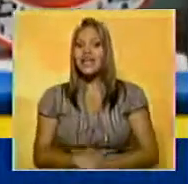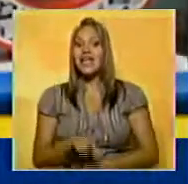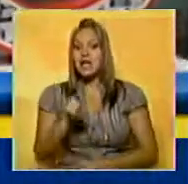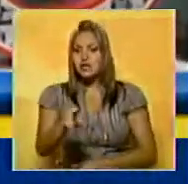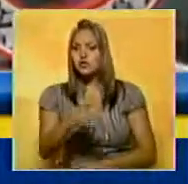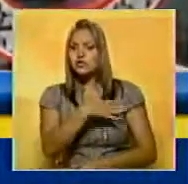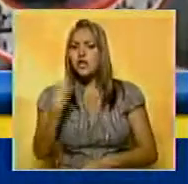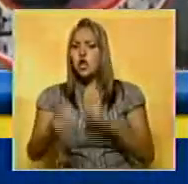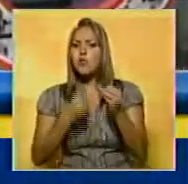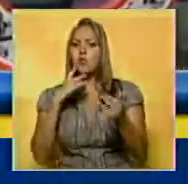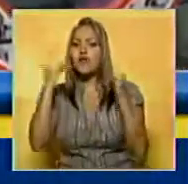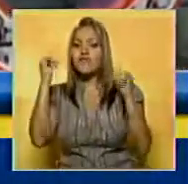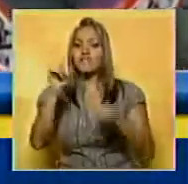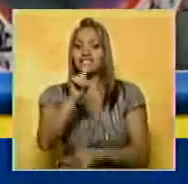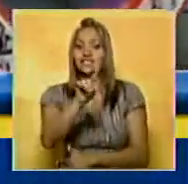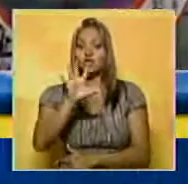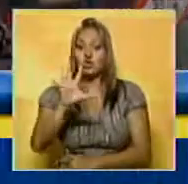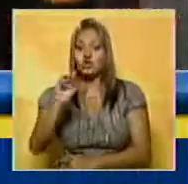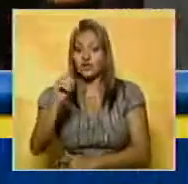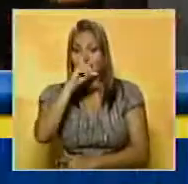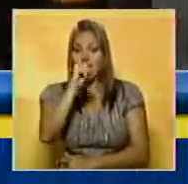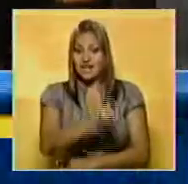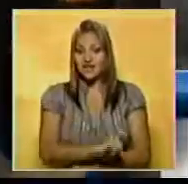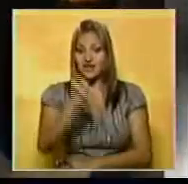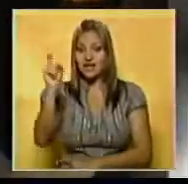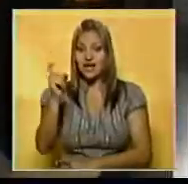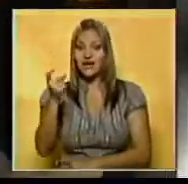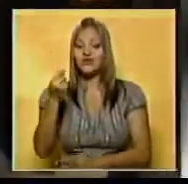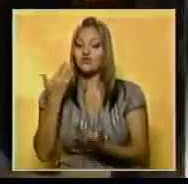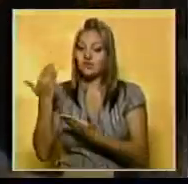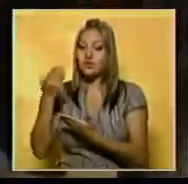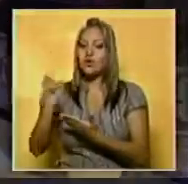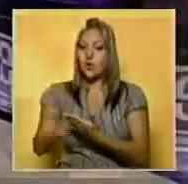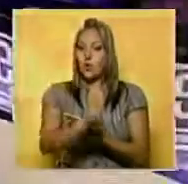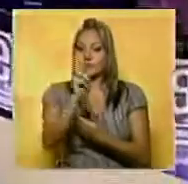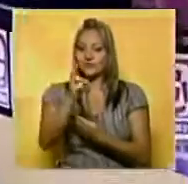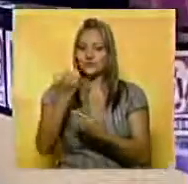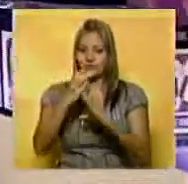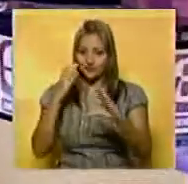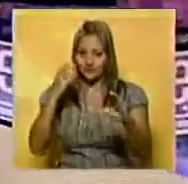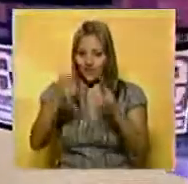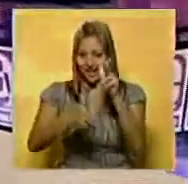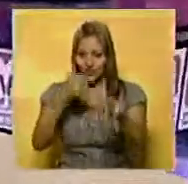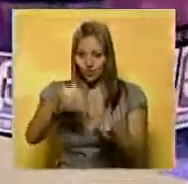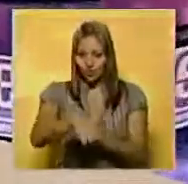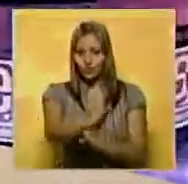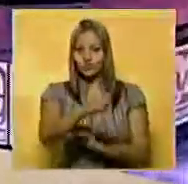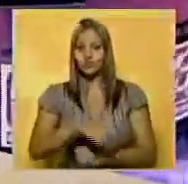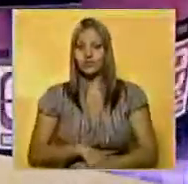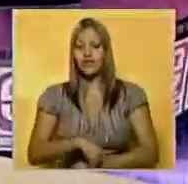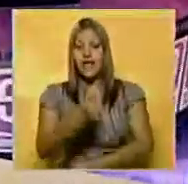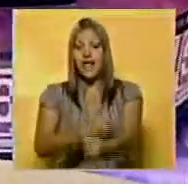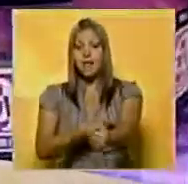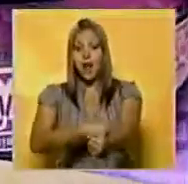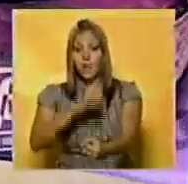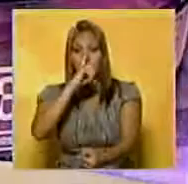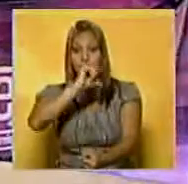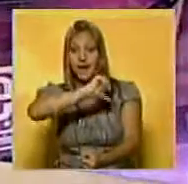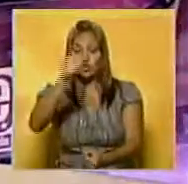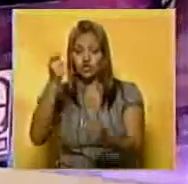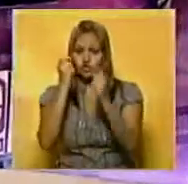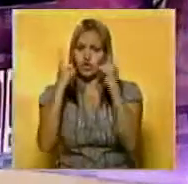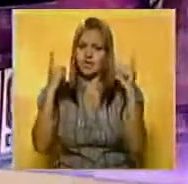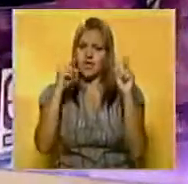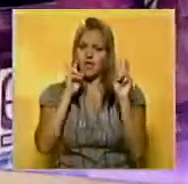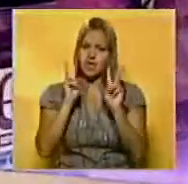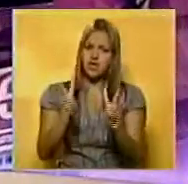de la celebración del 150 aniversario de este medio de transporte. Y el hermano mayor de Whitney Houston sorprendió a todos al